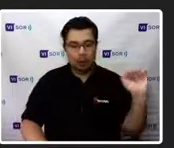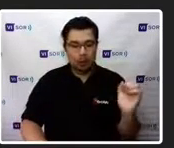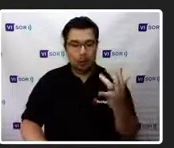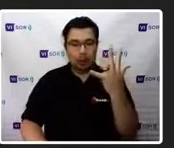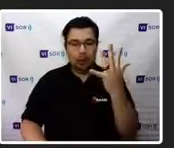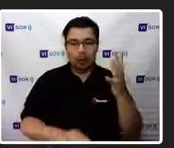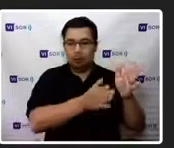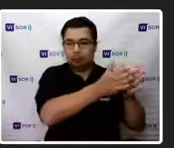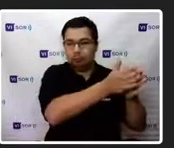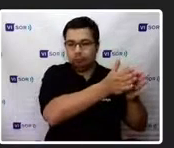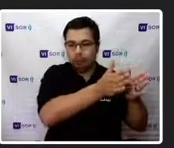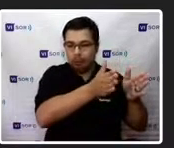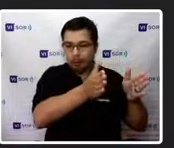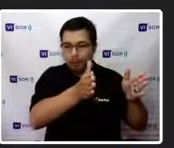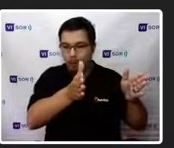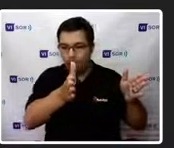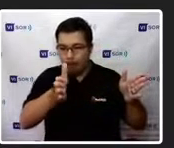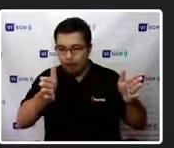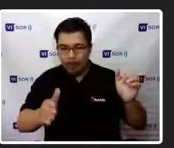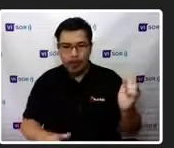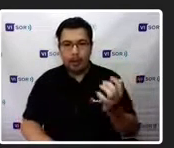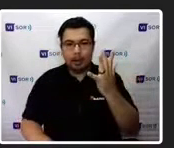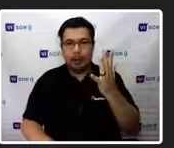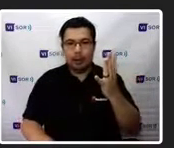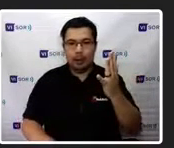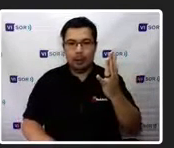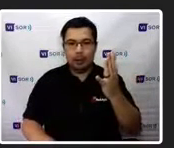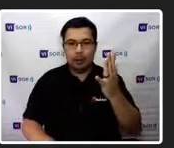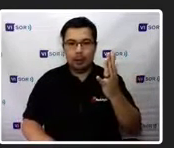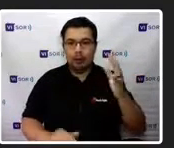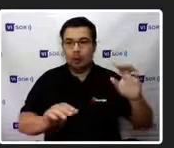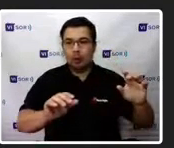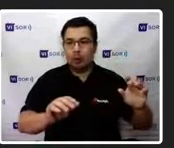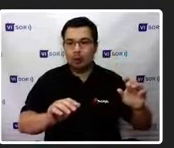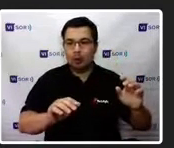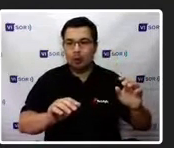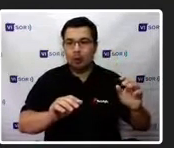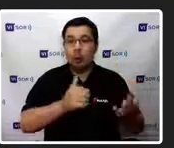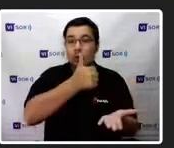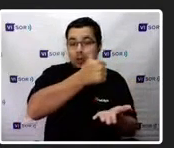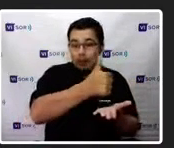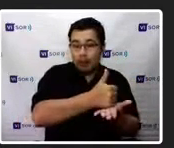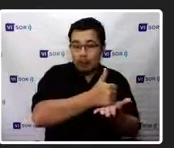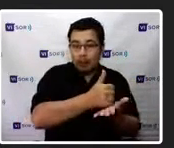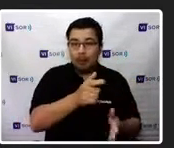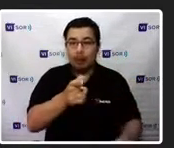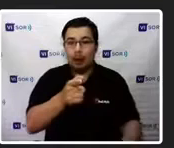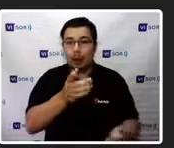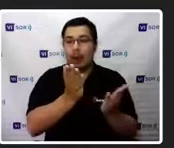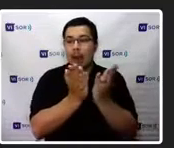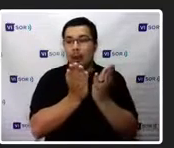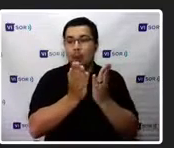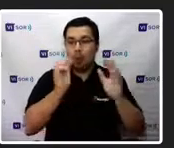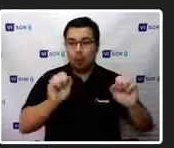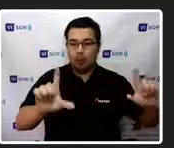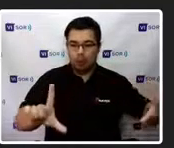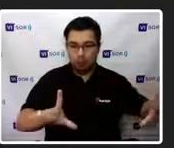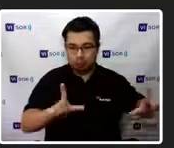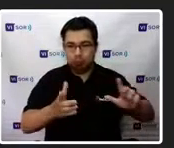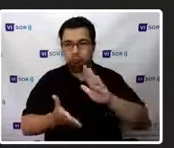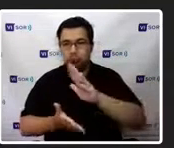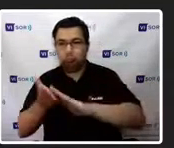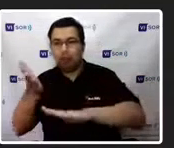y el portafolio que se adelanta para que pueda tener esa salida intermedia. Ya, pero lo ideal es que el alumno, ¿no es cierto?, si decide